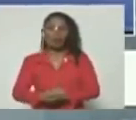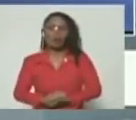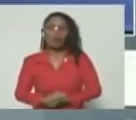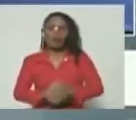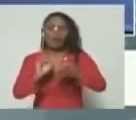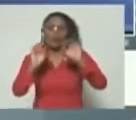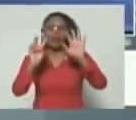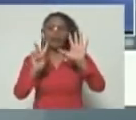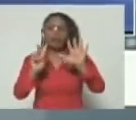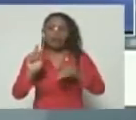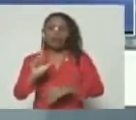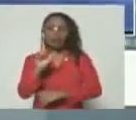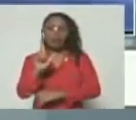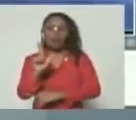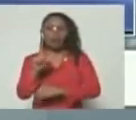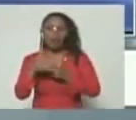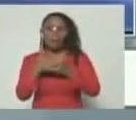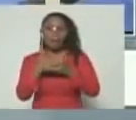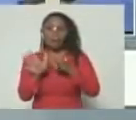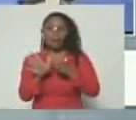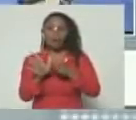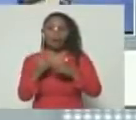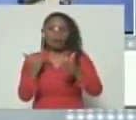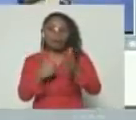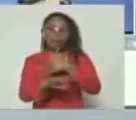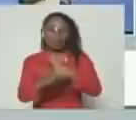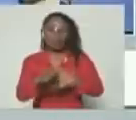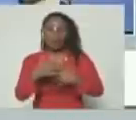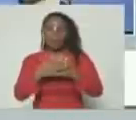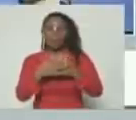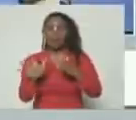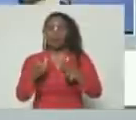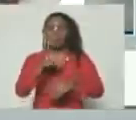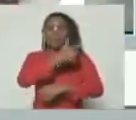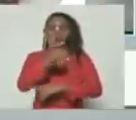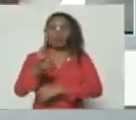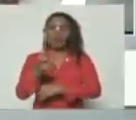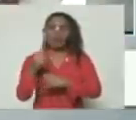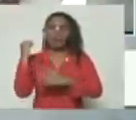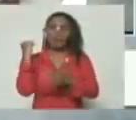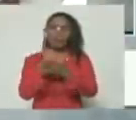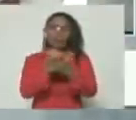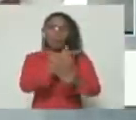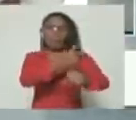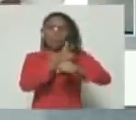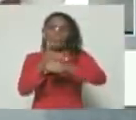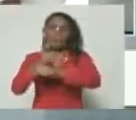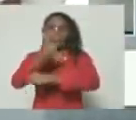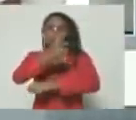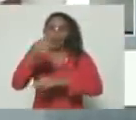7 de julio ya se atrevieron a salir a matar abiertamente gente inocente, gente de pie.